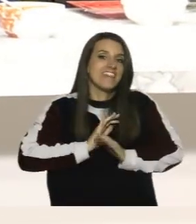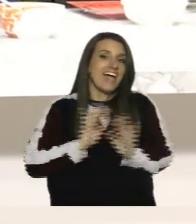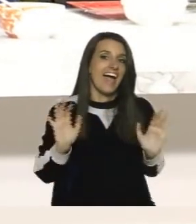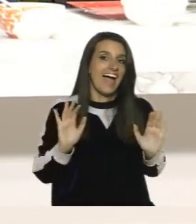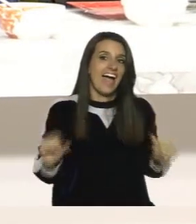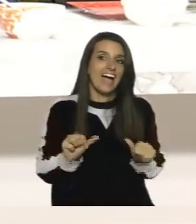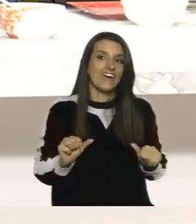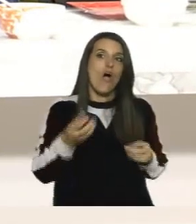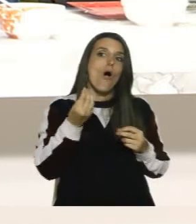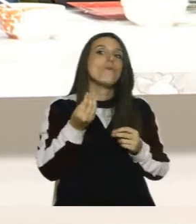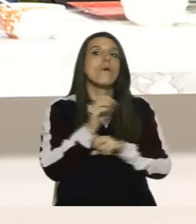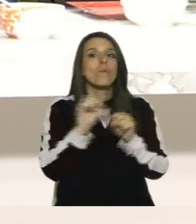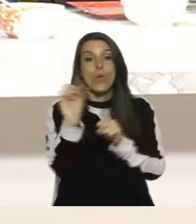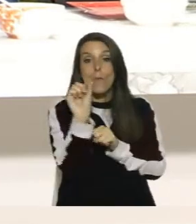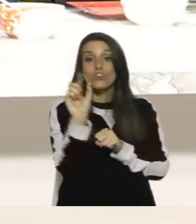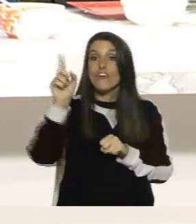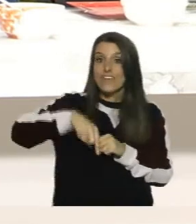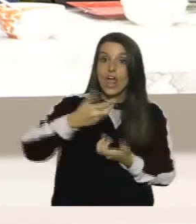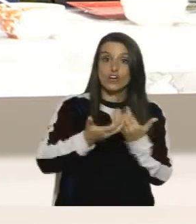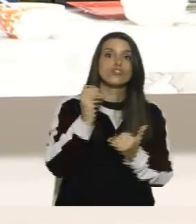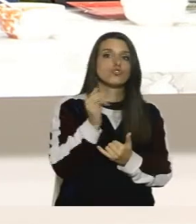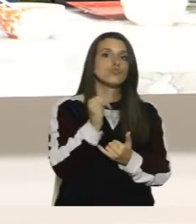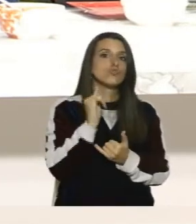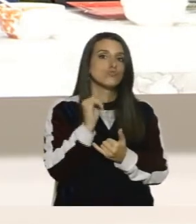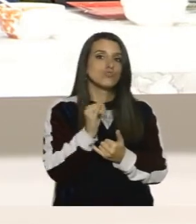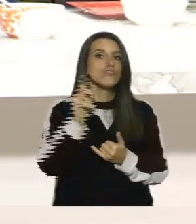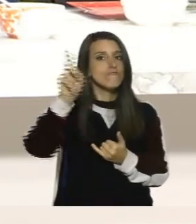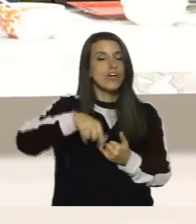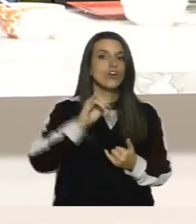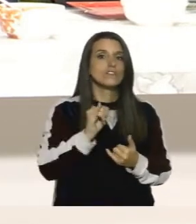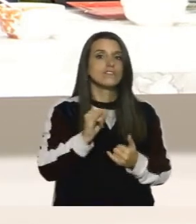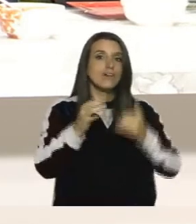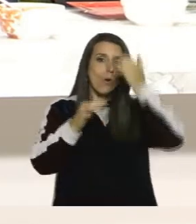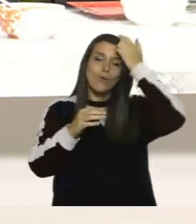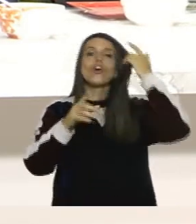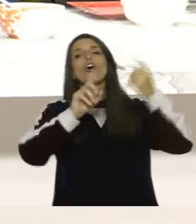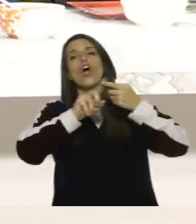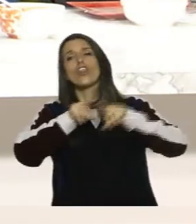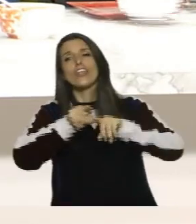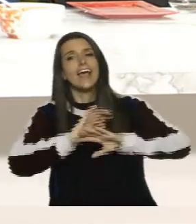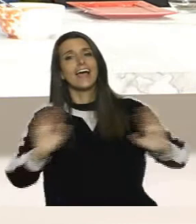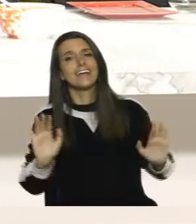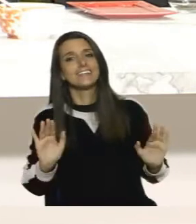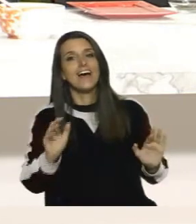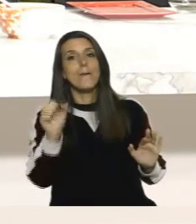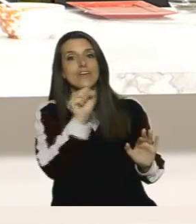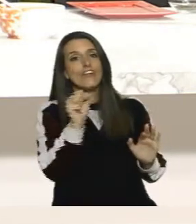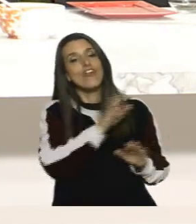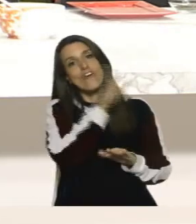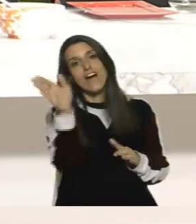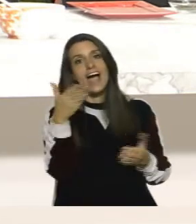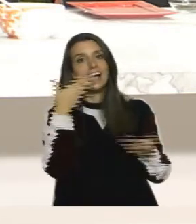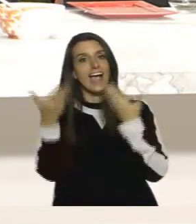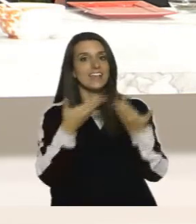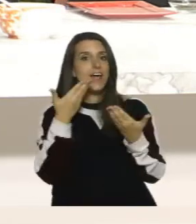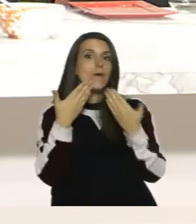hacer. Tenés que ver un huequito cuando tengas. Obvio. Sé que está muy ocupada, pero cuando tengas un huequito te venís. Chicos, te damos el micro, Clipper, para que cerremos el